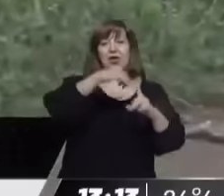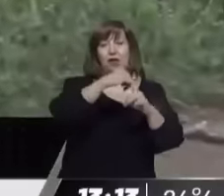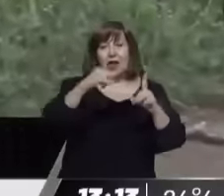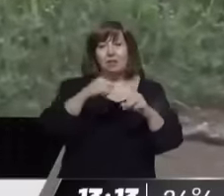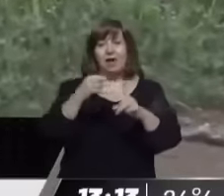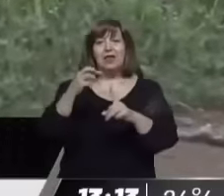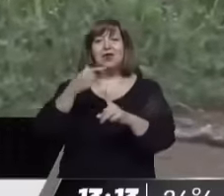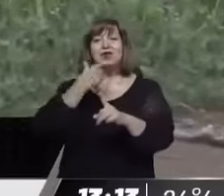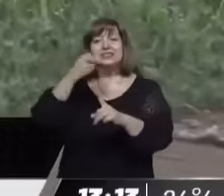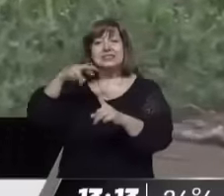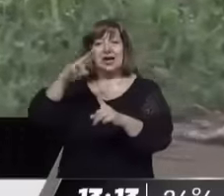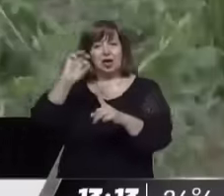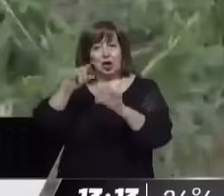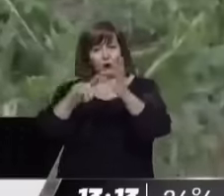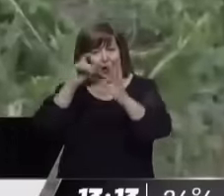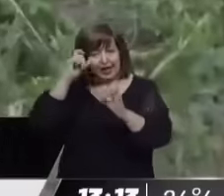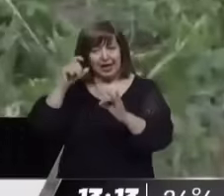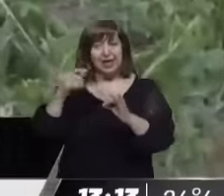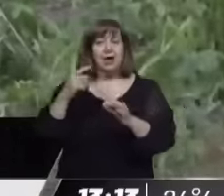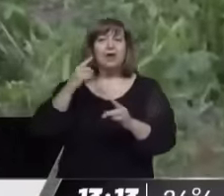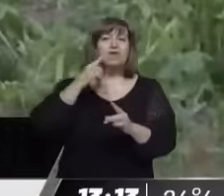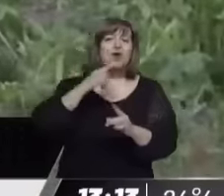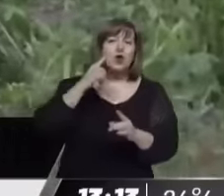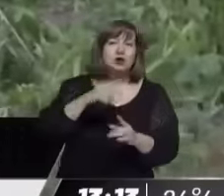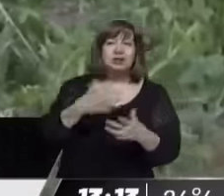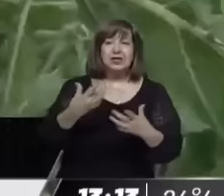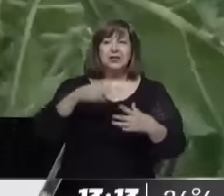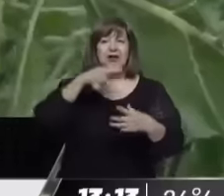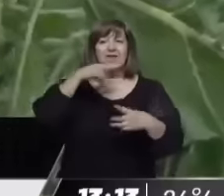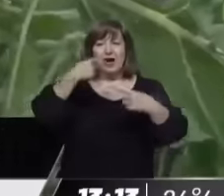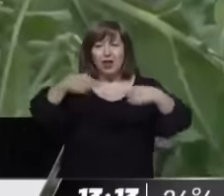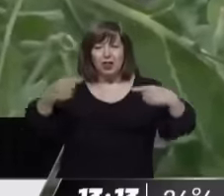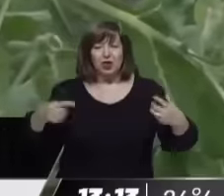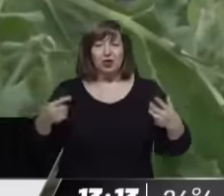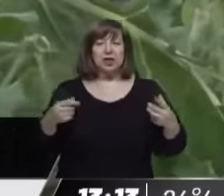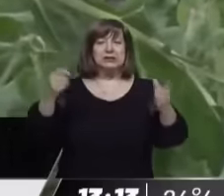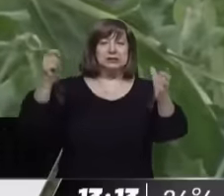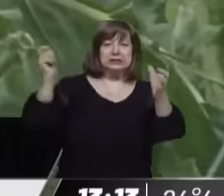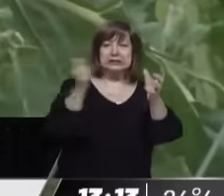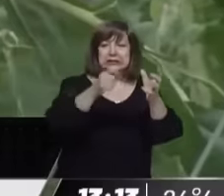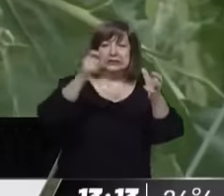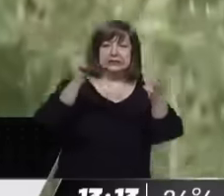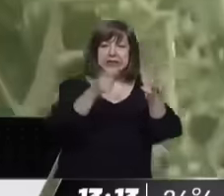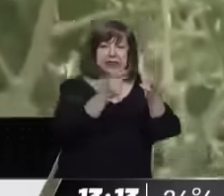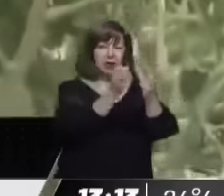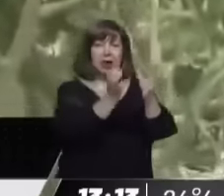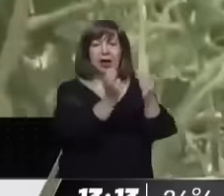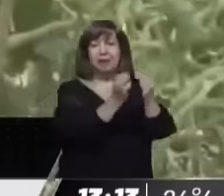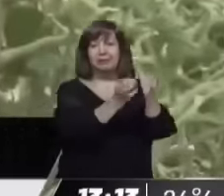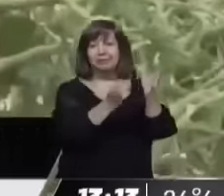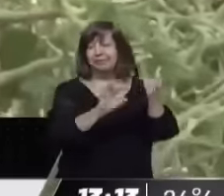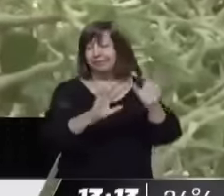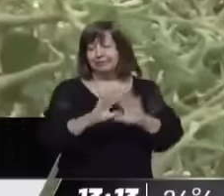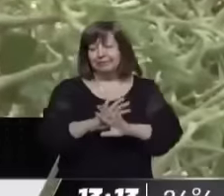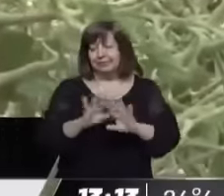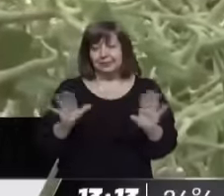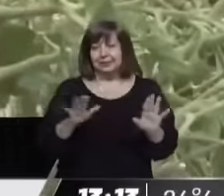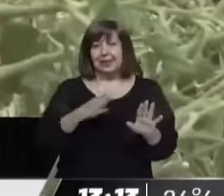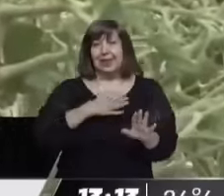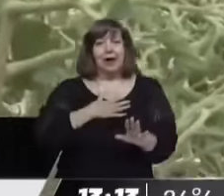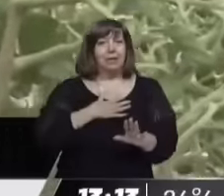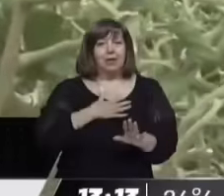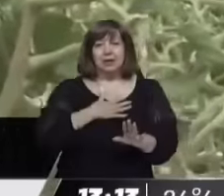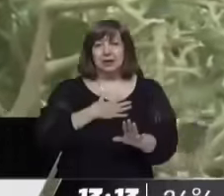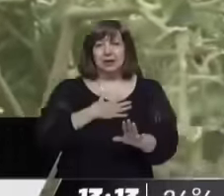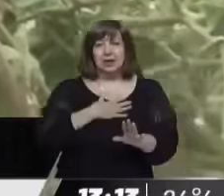Roque, realmente las frutas de estación o las verduras de estación han tenido un daño bastante importante, lamentablemente,